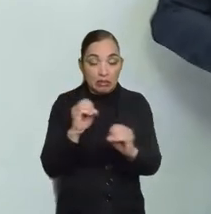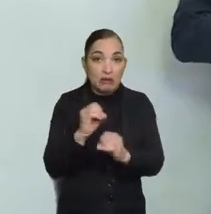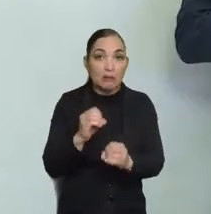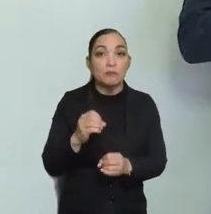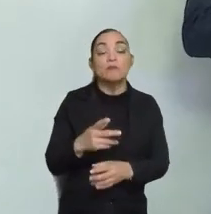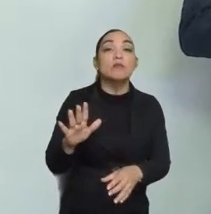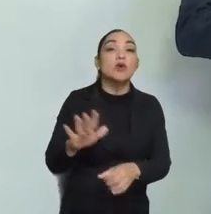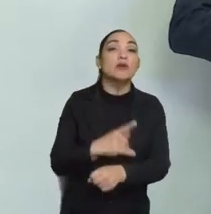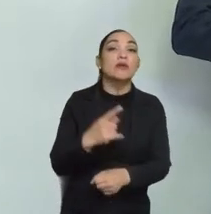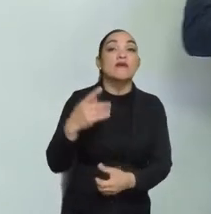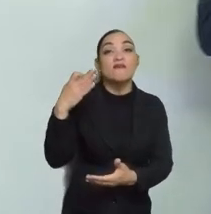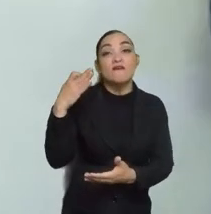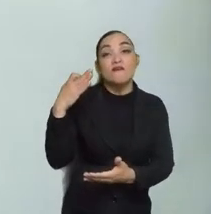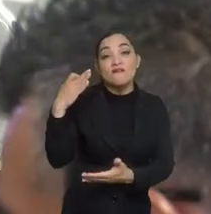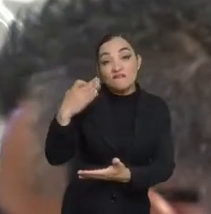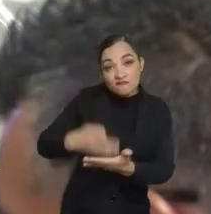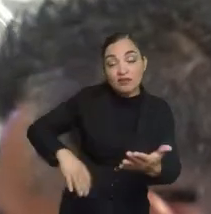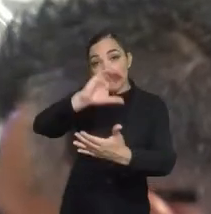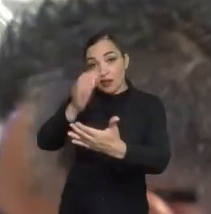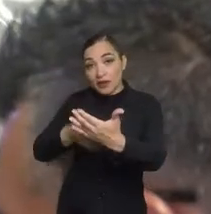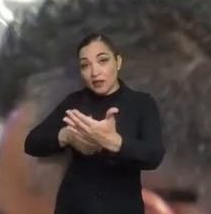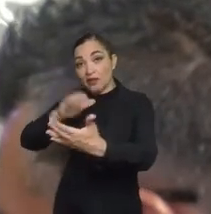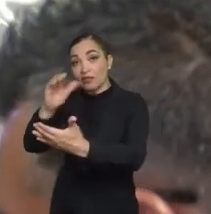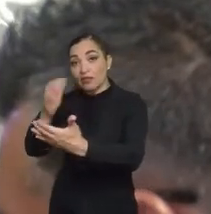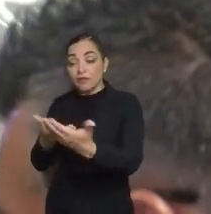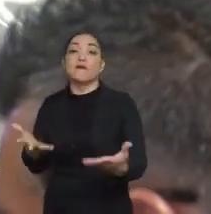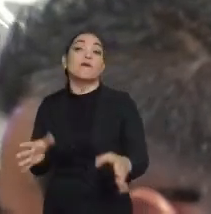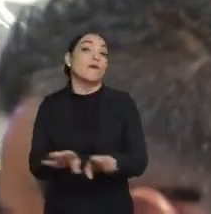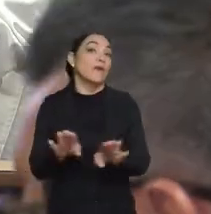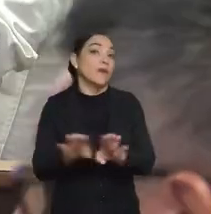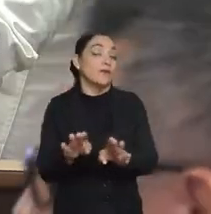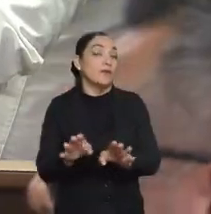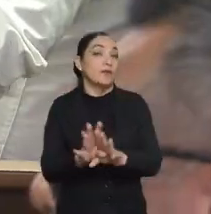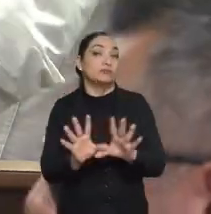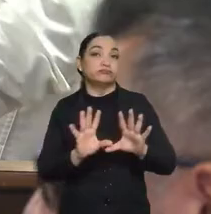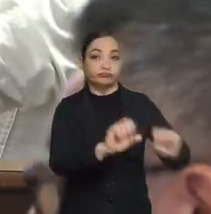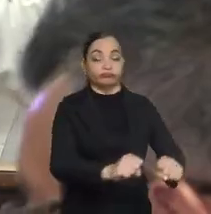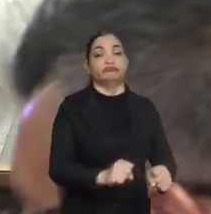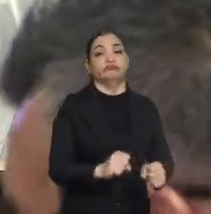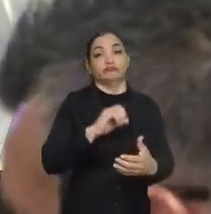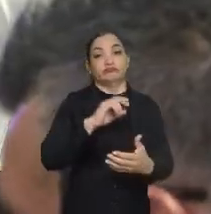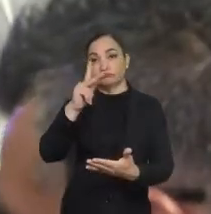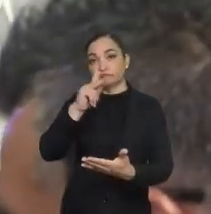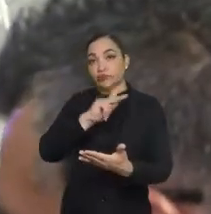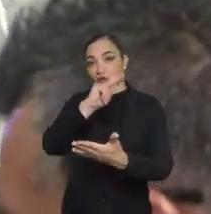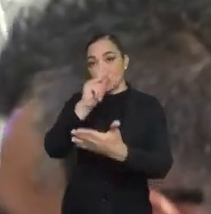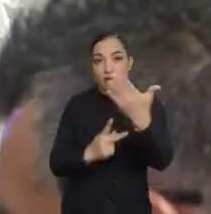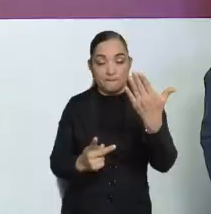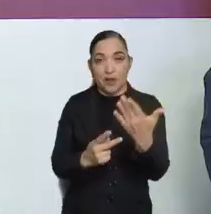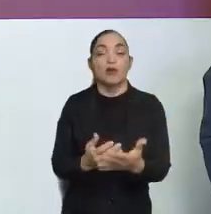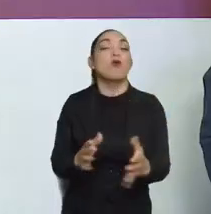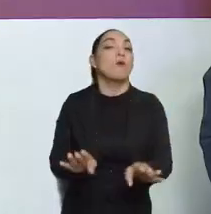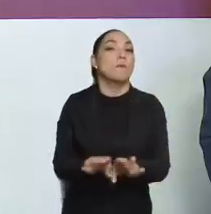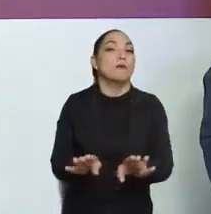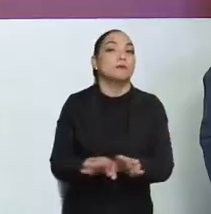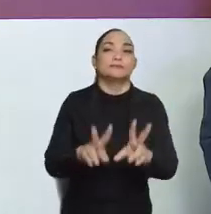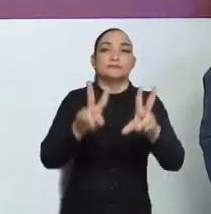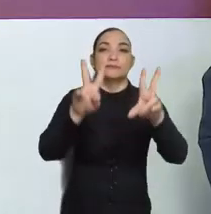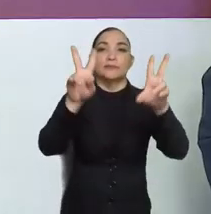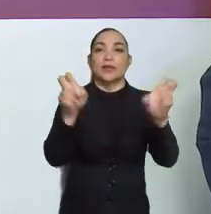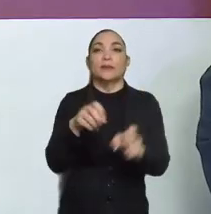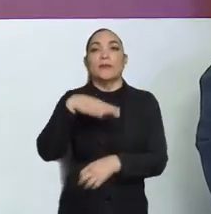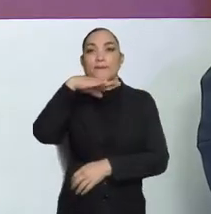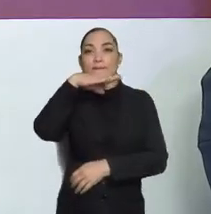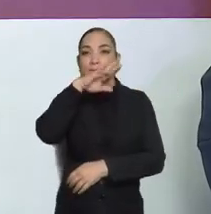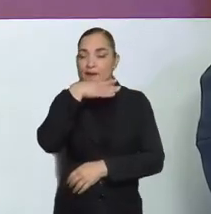dio prioridad, entonces no podrían acceder a este programa. Son esas dos preguntas. Muy bien. Tema del maíz. No